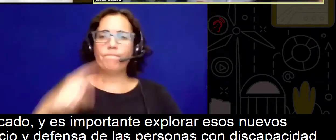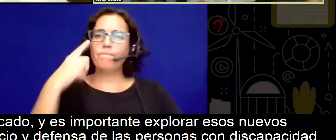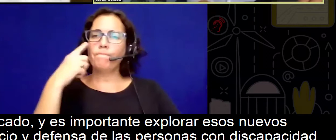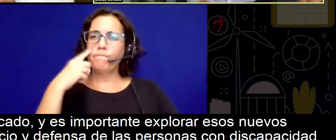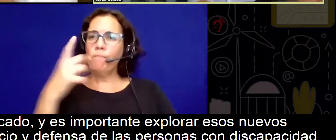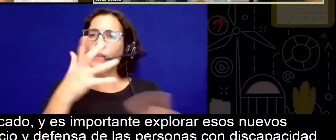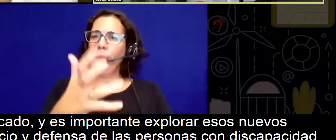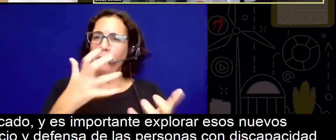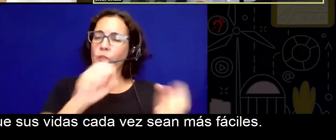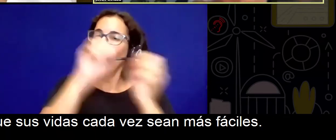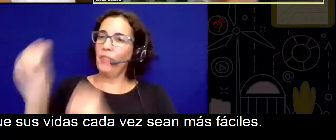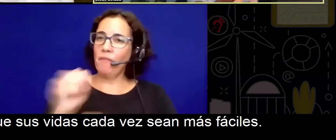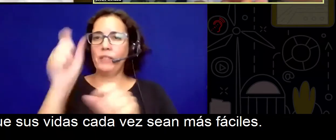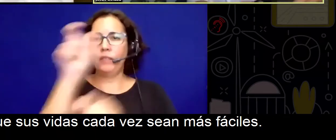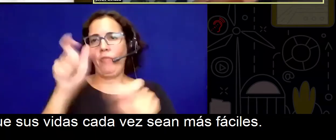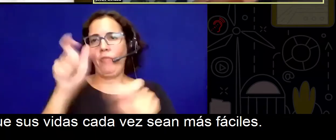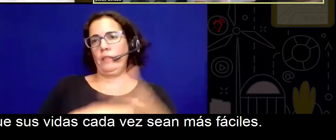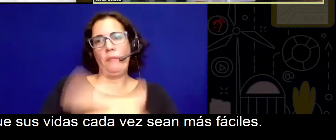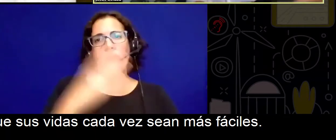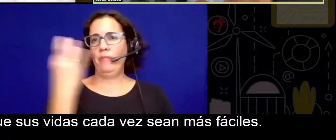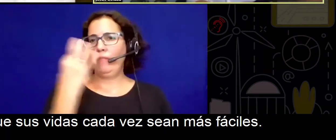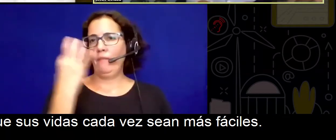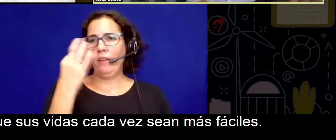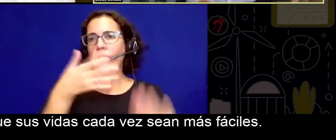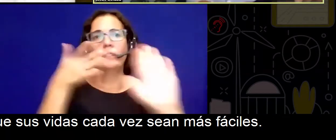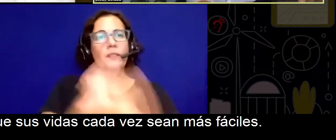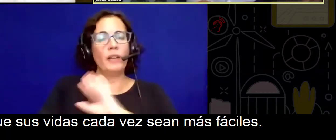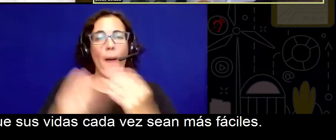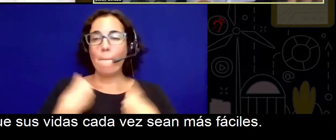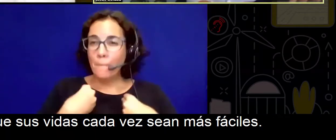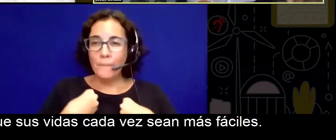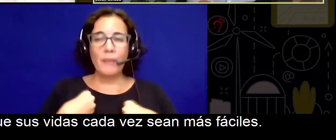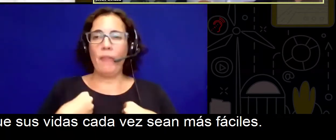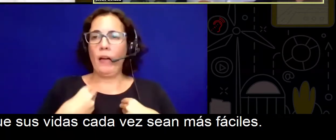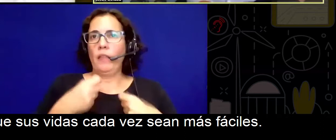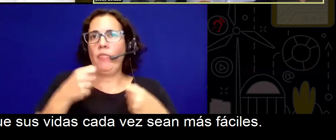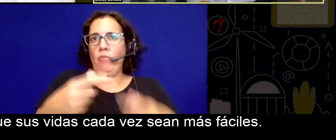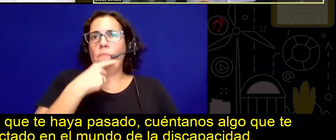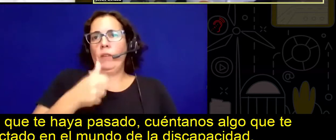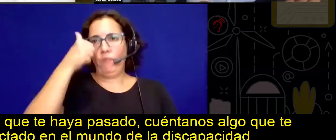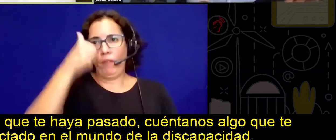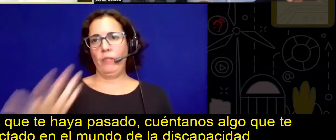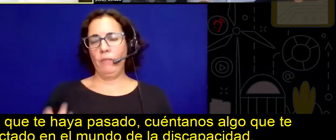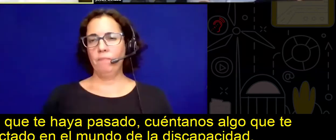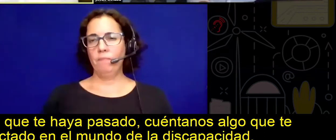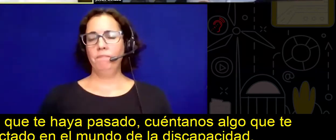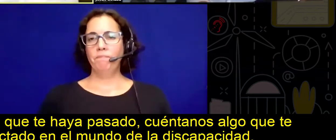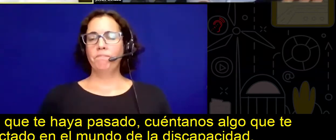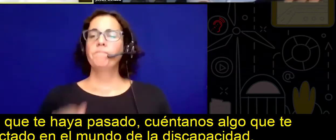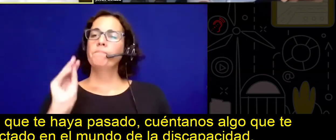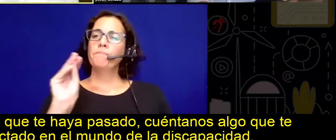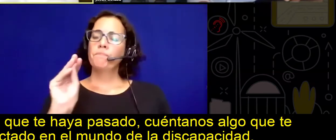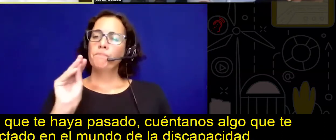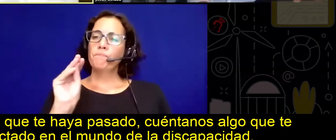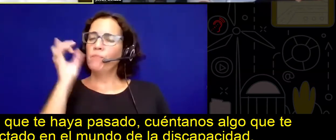y en defensa de las personas con discapacidad, haciéndole que sus vidas cada vez sean mucho más fáciles, ¿no? Oye, ¿alguna anécdota que te haya